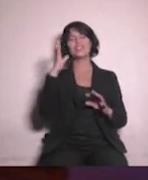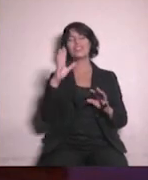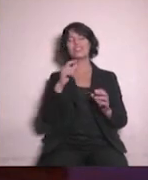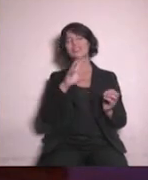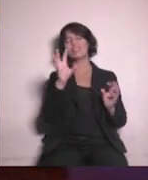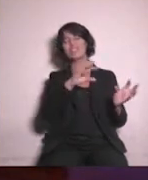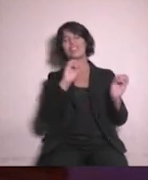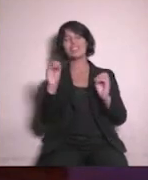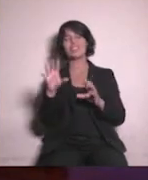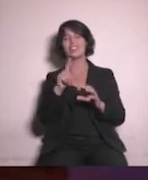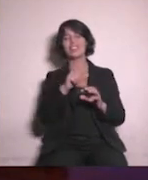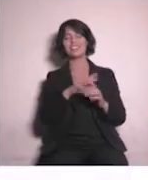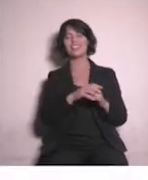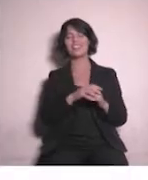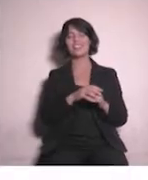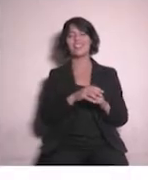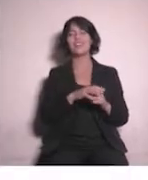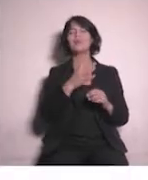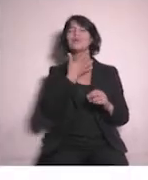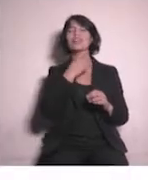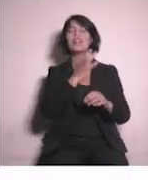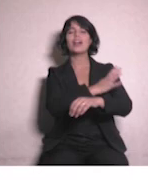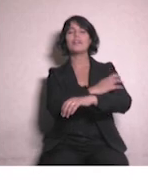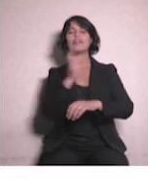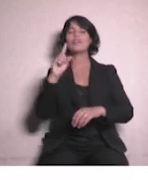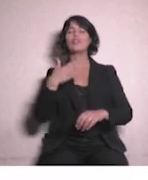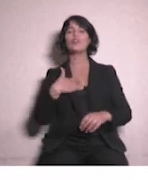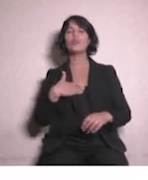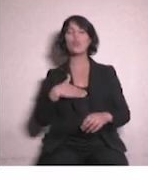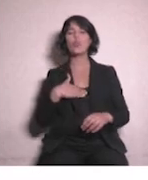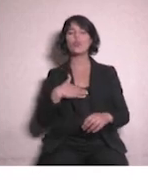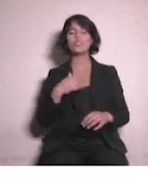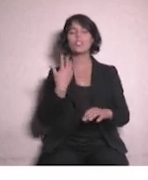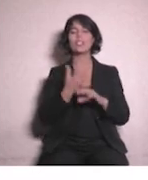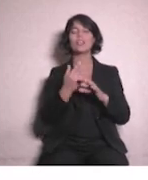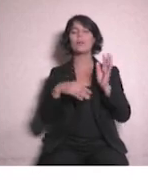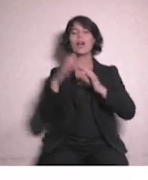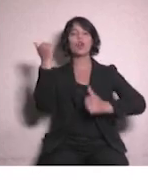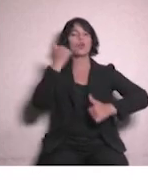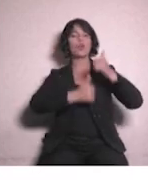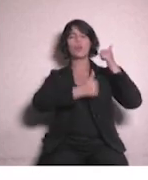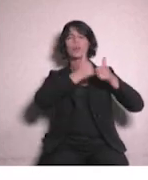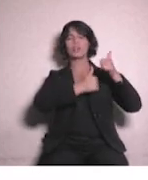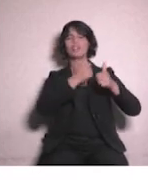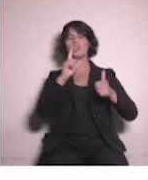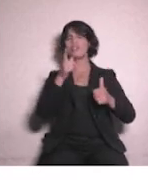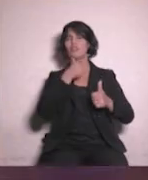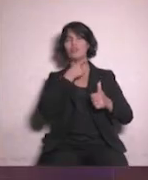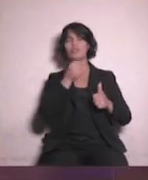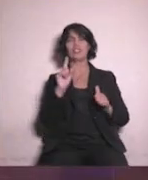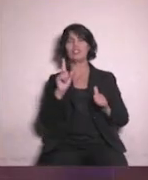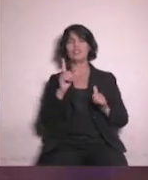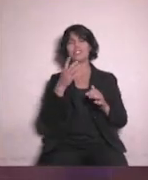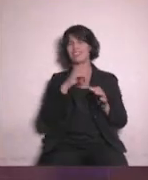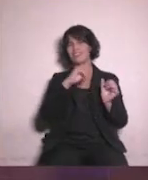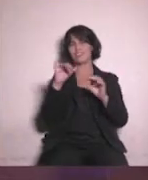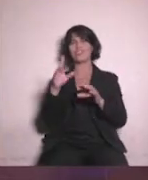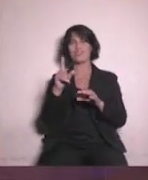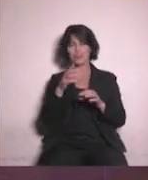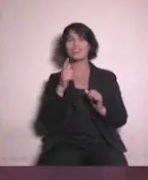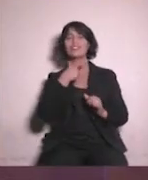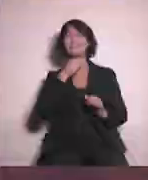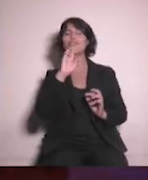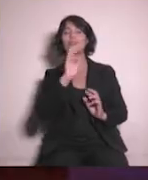saltar. ¿Por qué a las AFP no les gusta que haya más competencia? No me gustaría saltármela por nada. Me gusta mucho